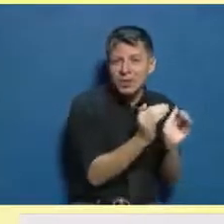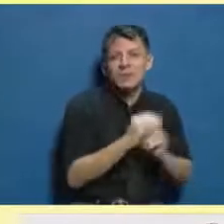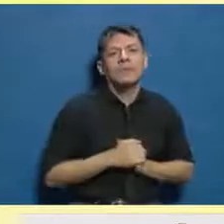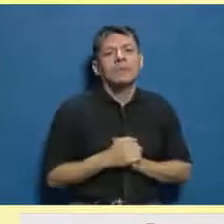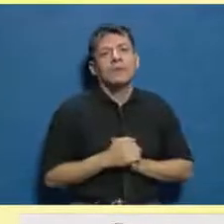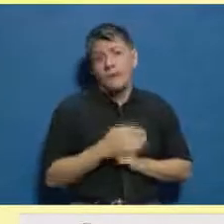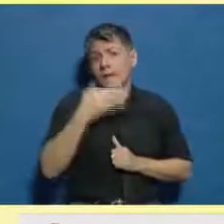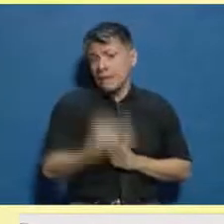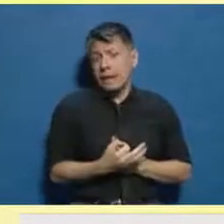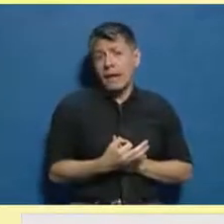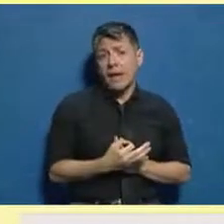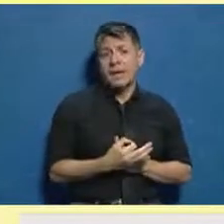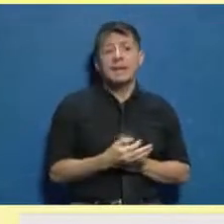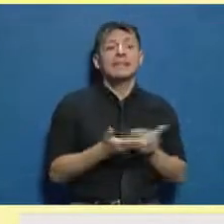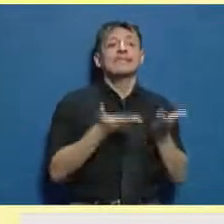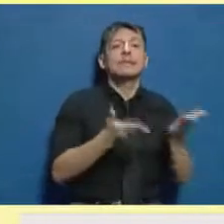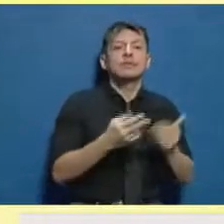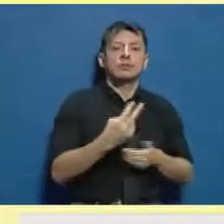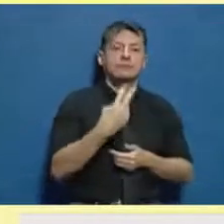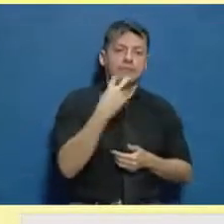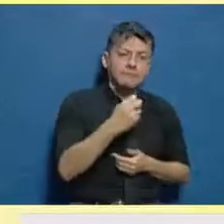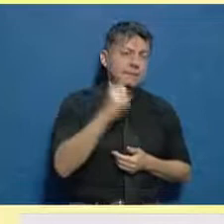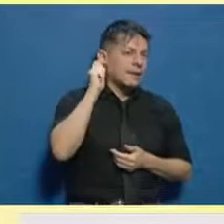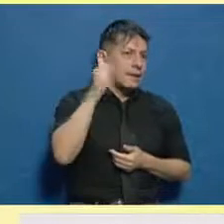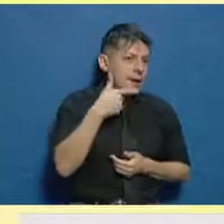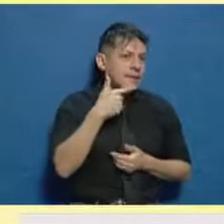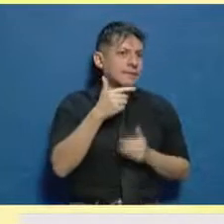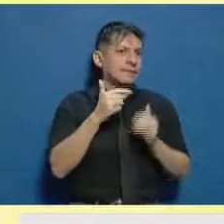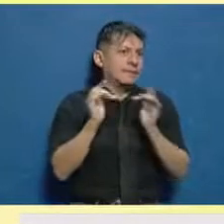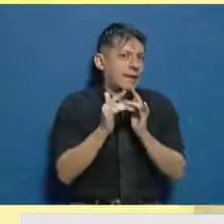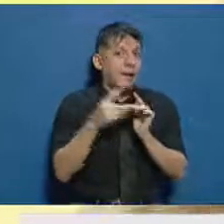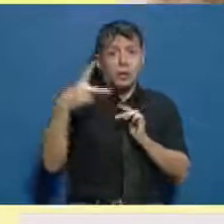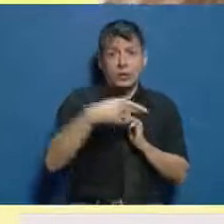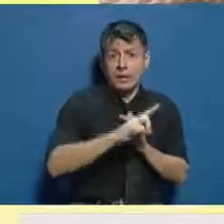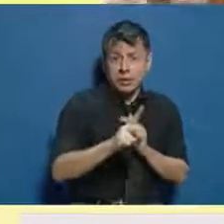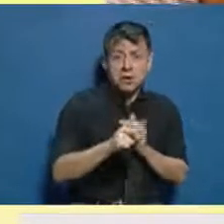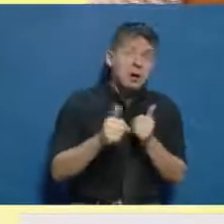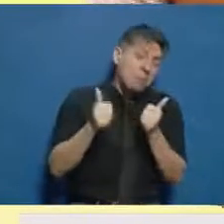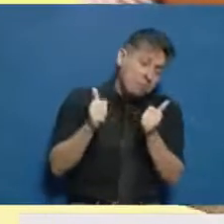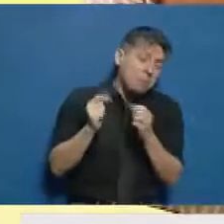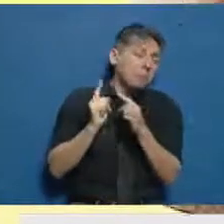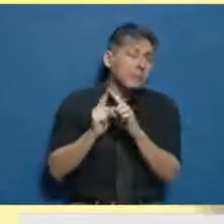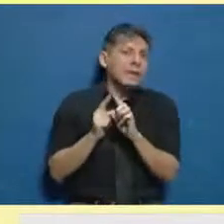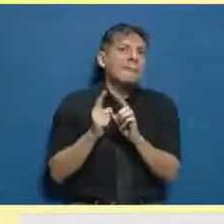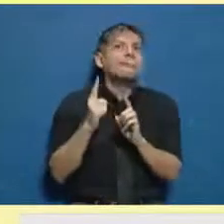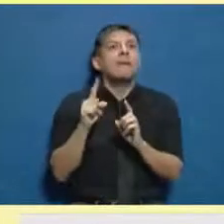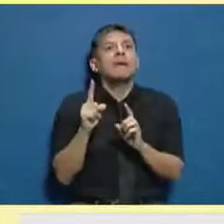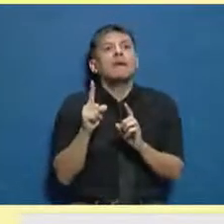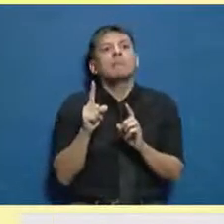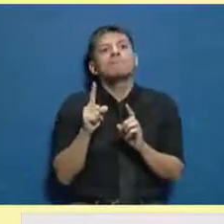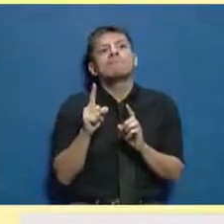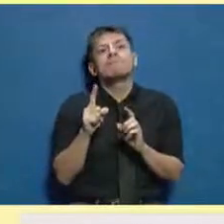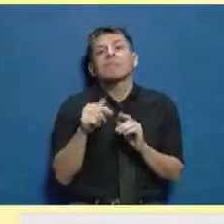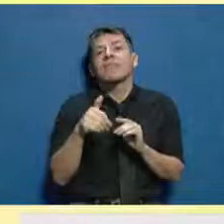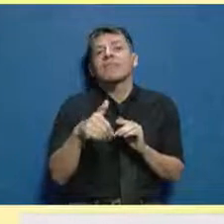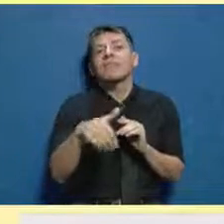el servicio, es una buena señal, pero nos gustaría más que luego de recomenzar la actividad, en este momento